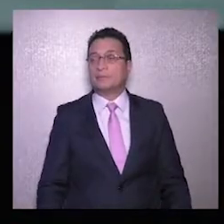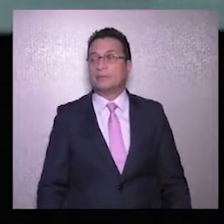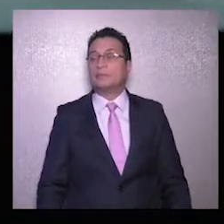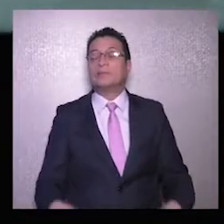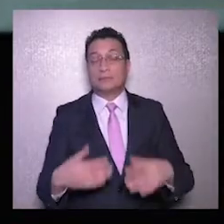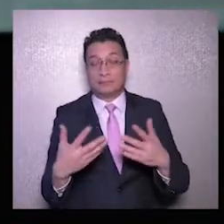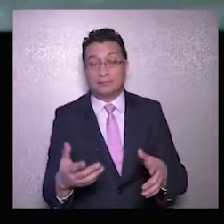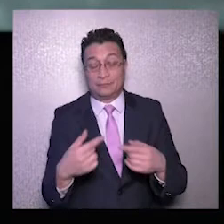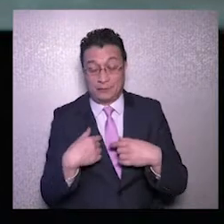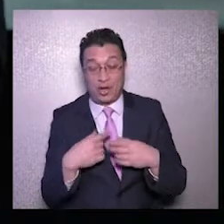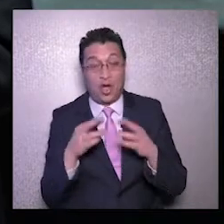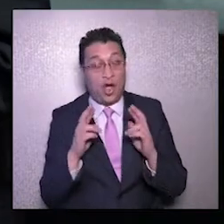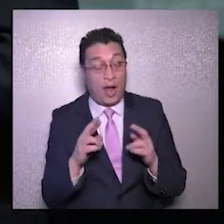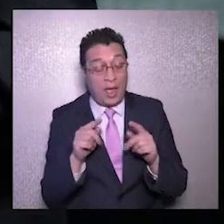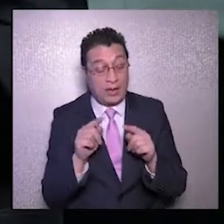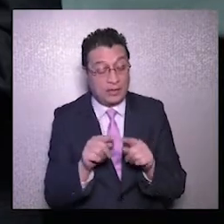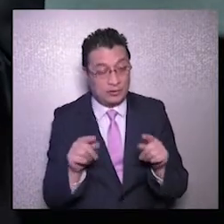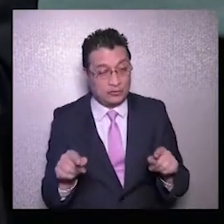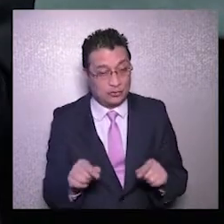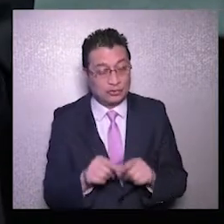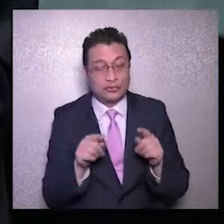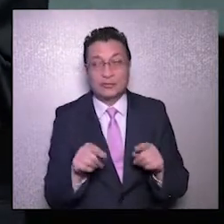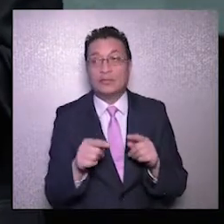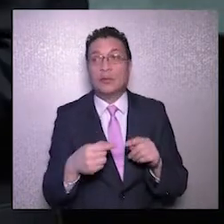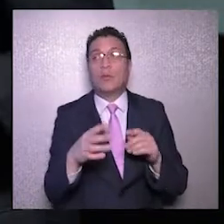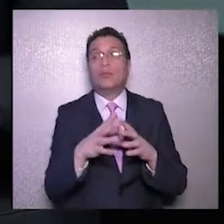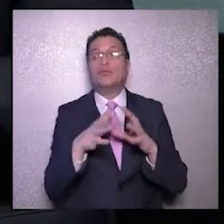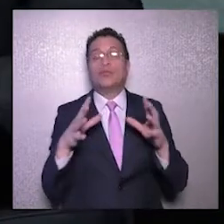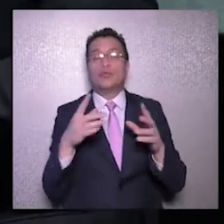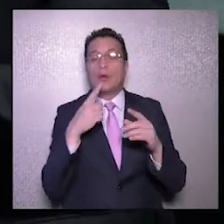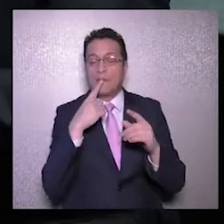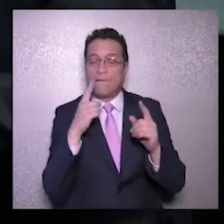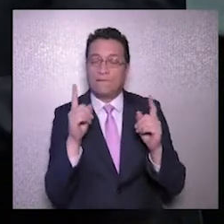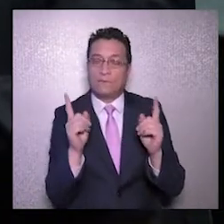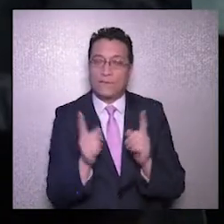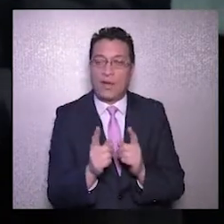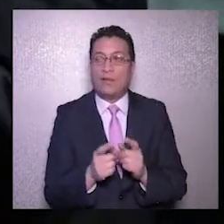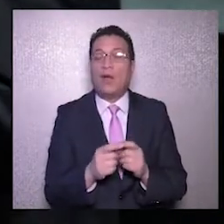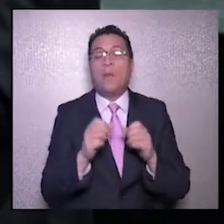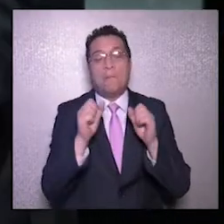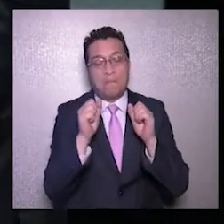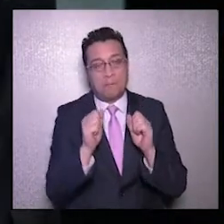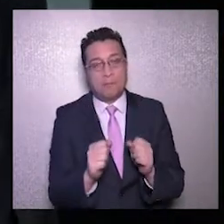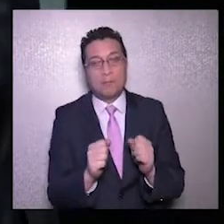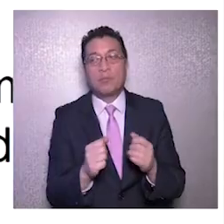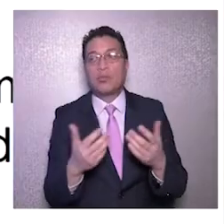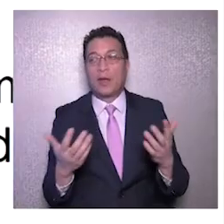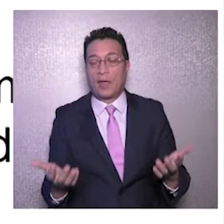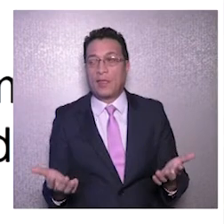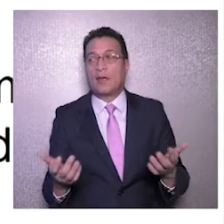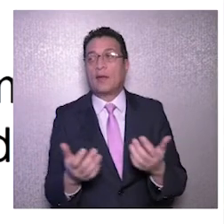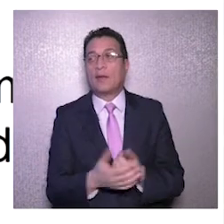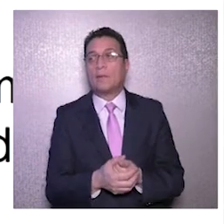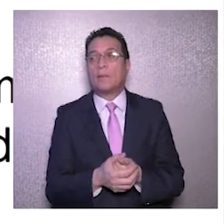Entonces espero que con esto, ¿no es cierto?, muy breve, hayamos podido